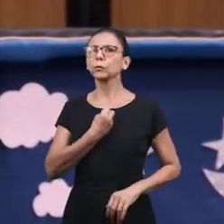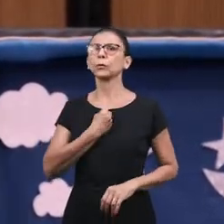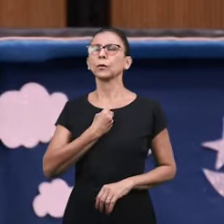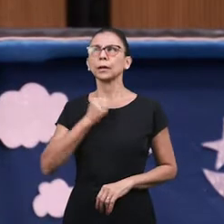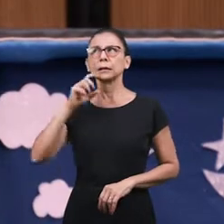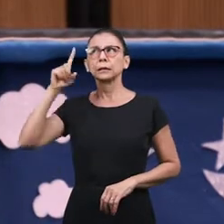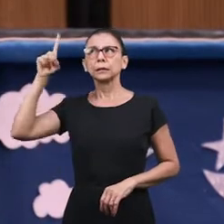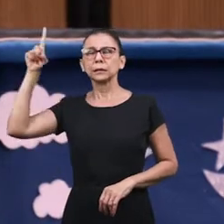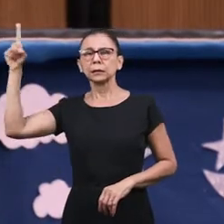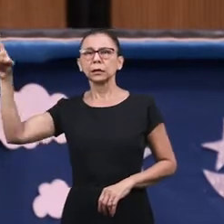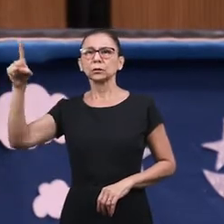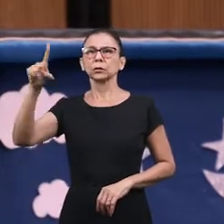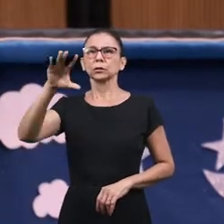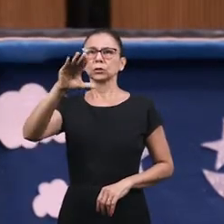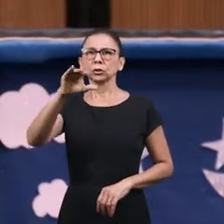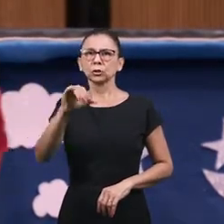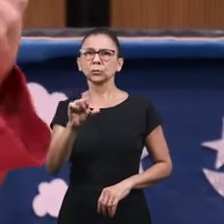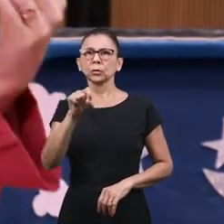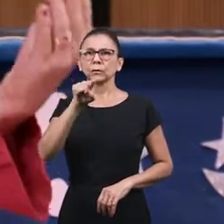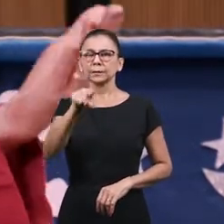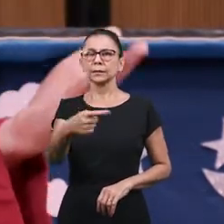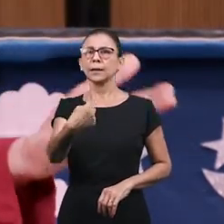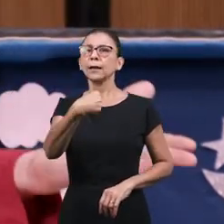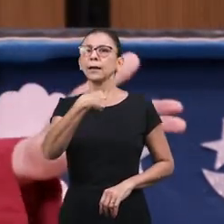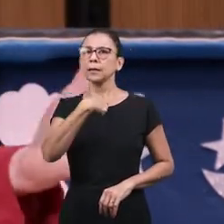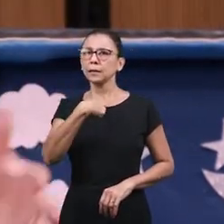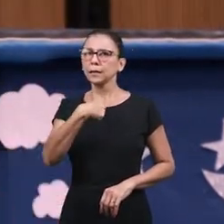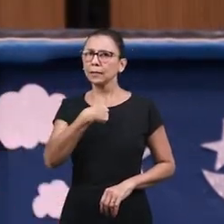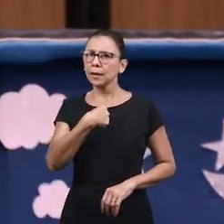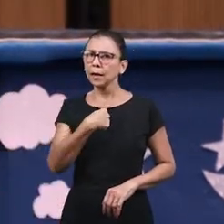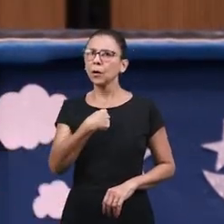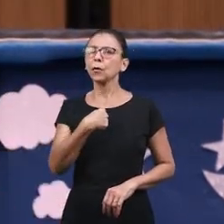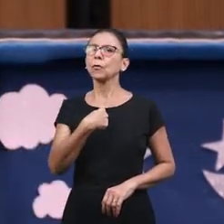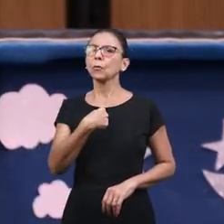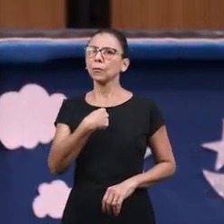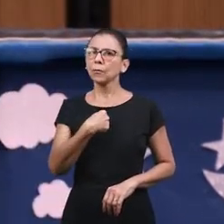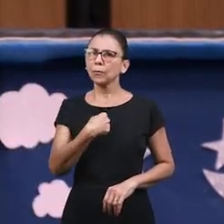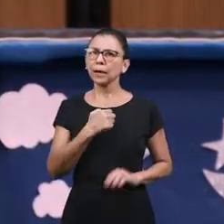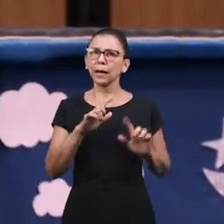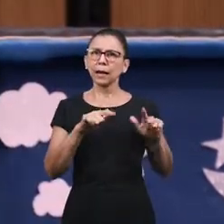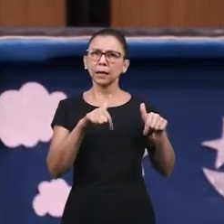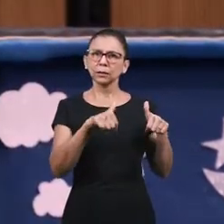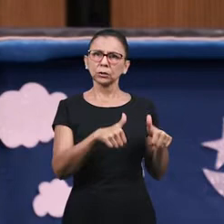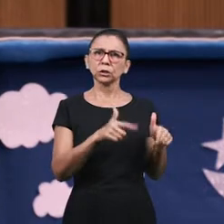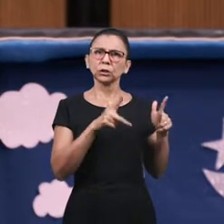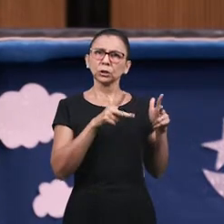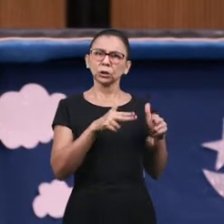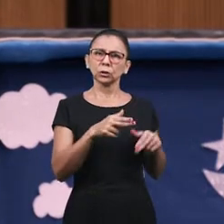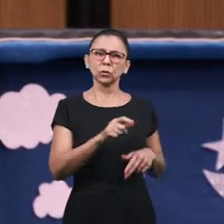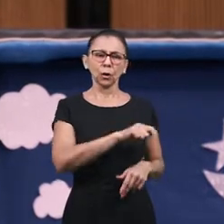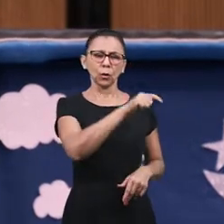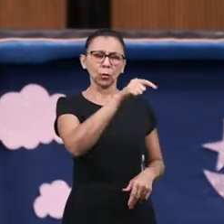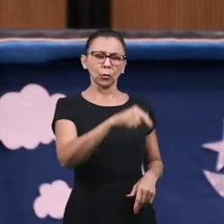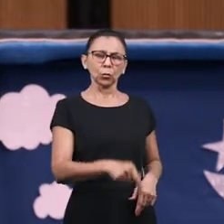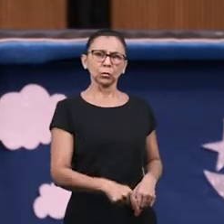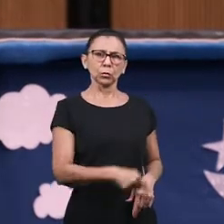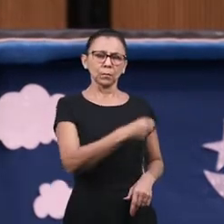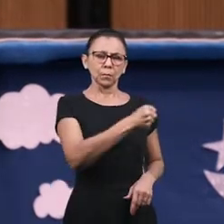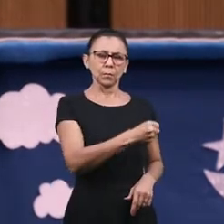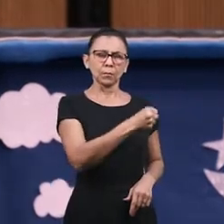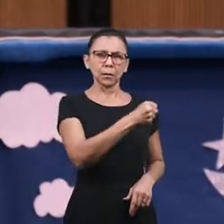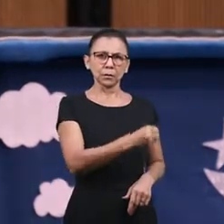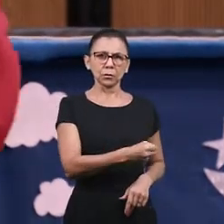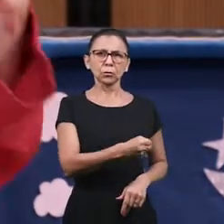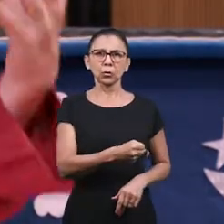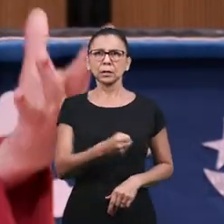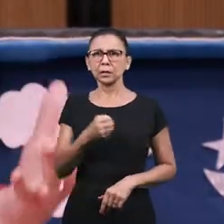llamó a nosotros y a nuestros hijos para ser como aquellos pastores que después de encontrar al Salvador, ellos fueron